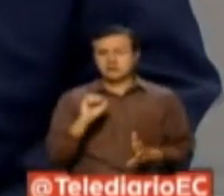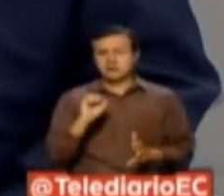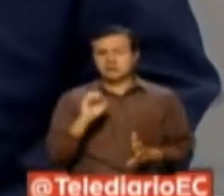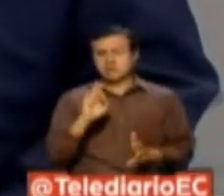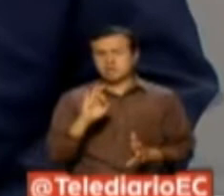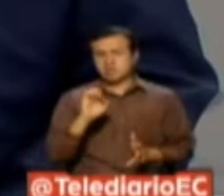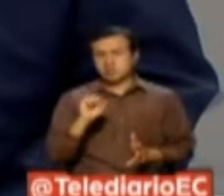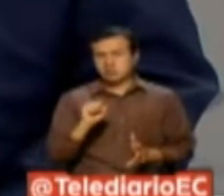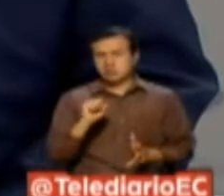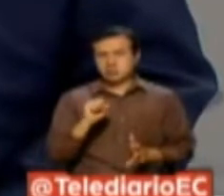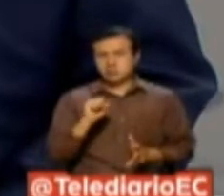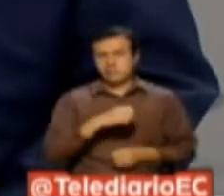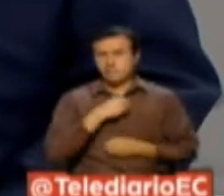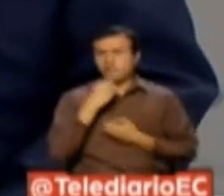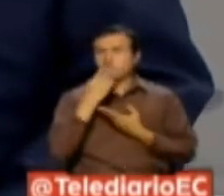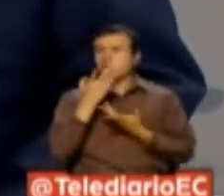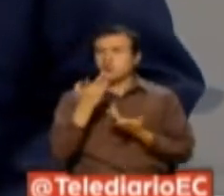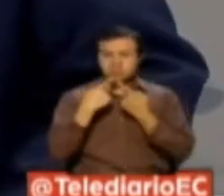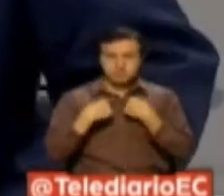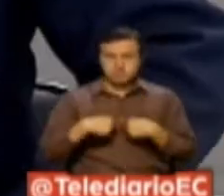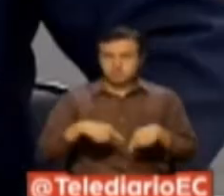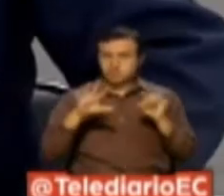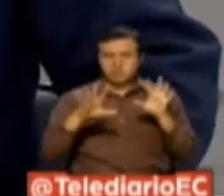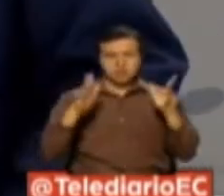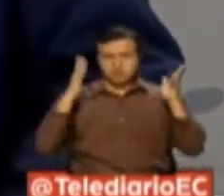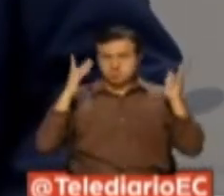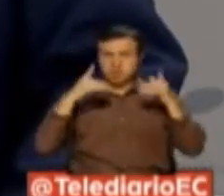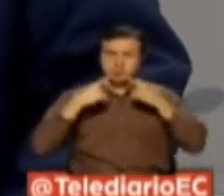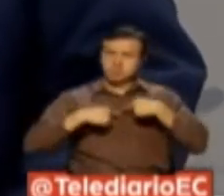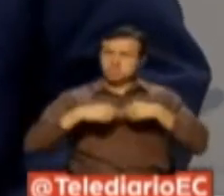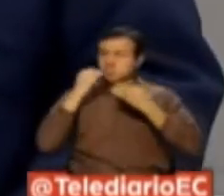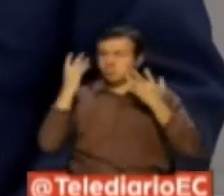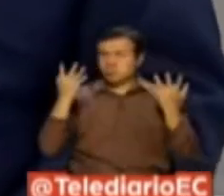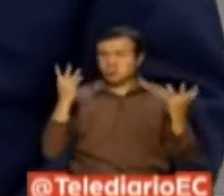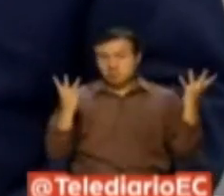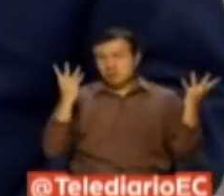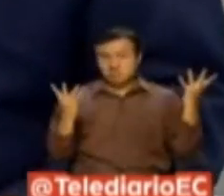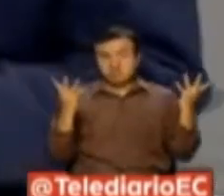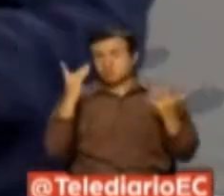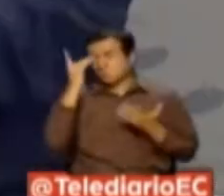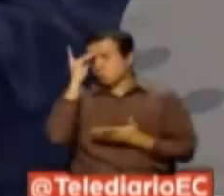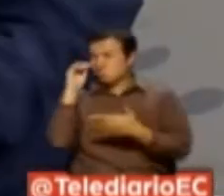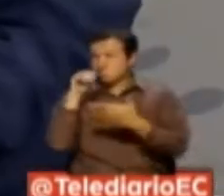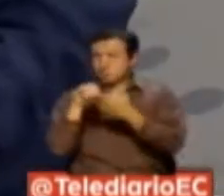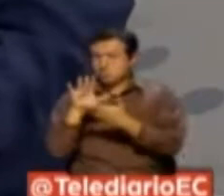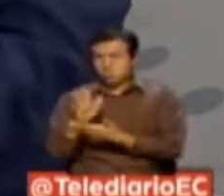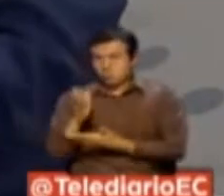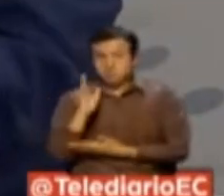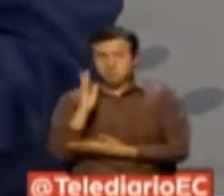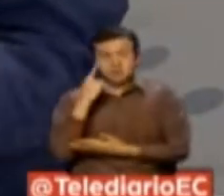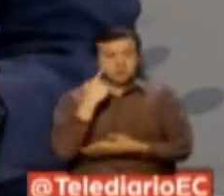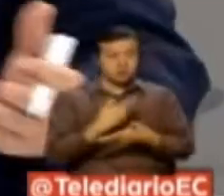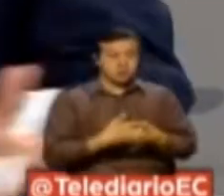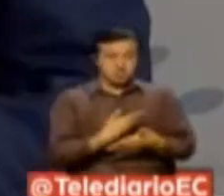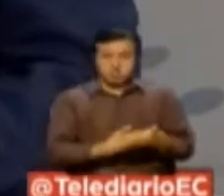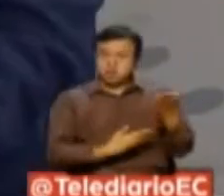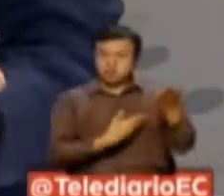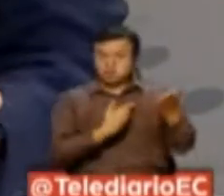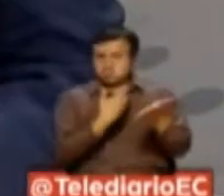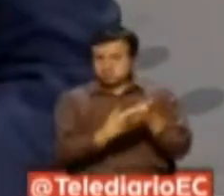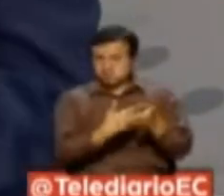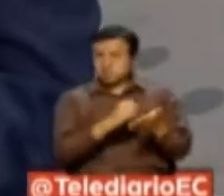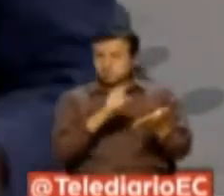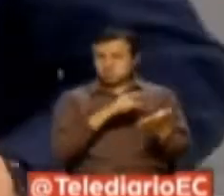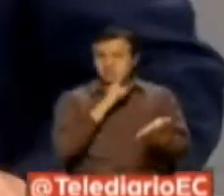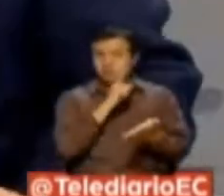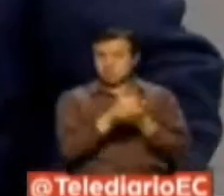se declaran existe de todas maneras se declaran puede que no se hayan calificado como deuda pero había documentación que certificaba